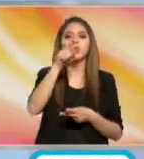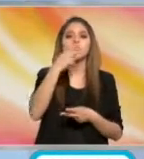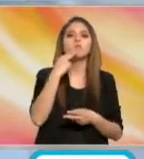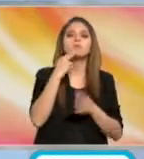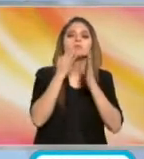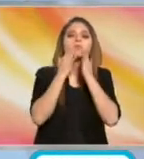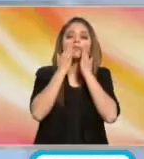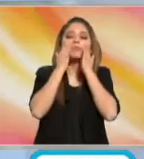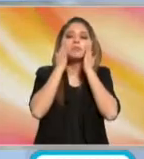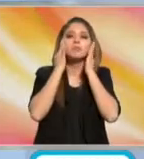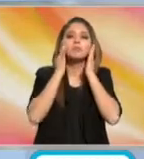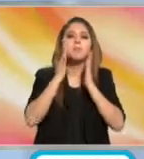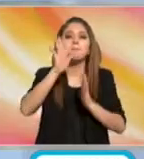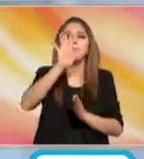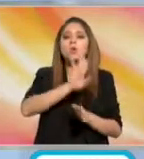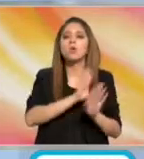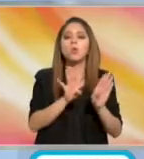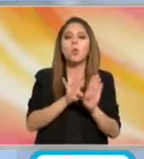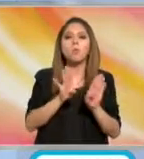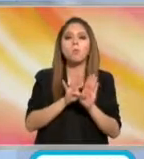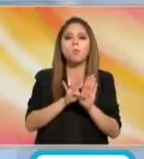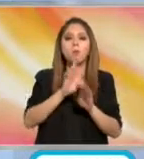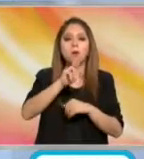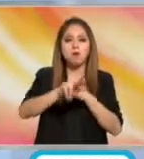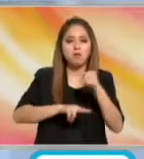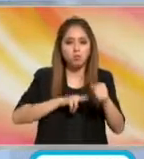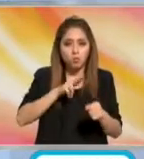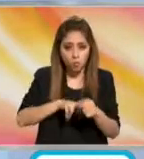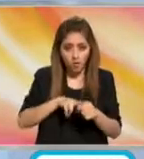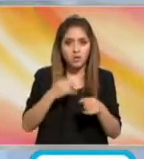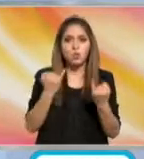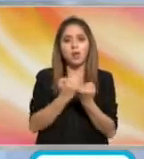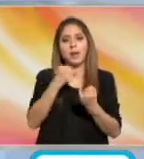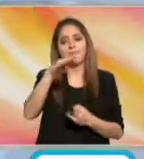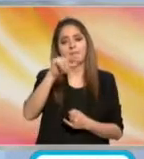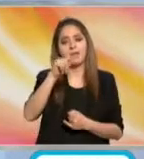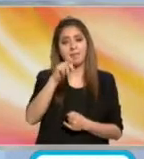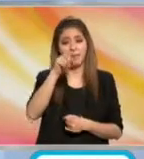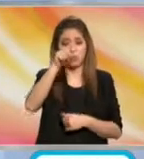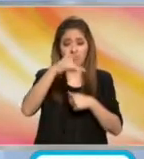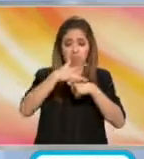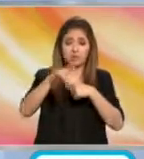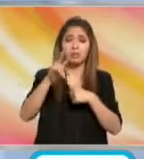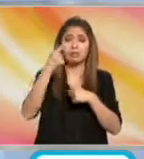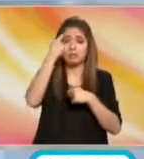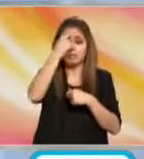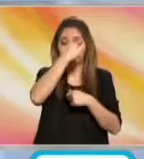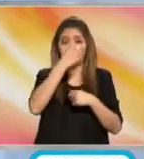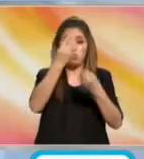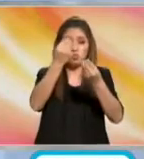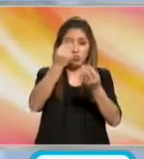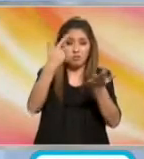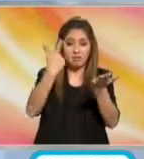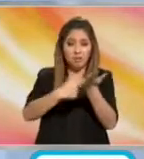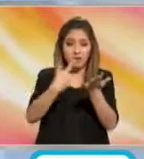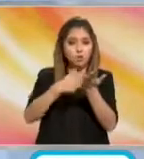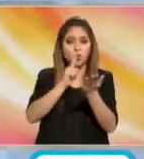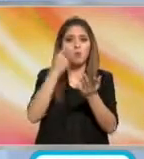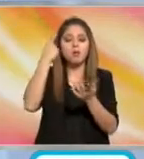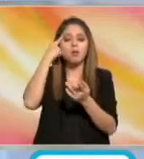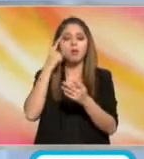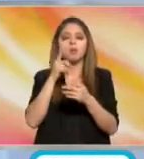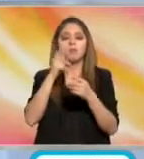un acabado muy natural y en acabado mate. Entonces no nos vamos a ver, ese exceso de grasa lo va a